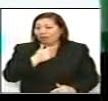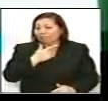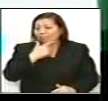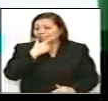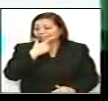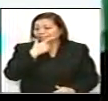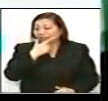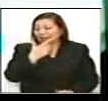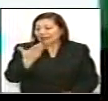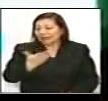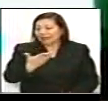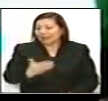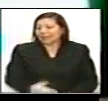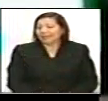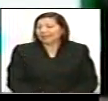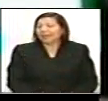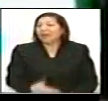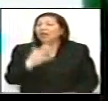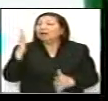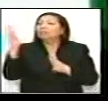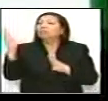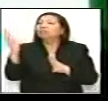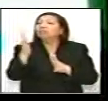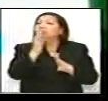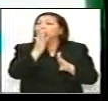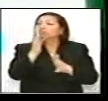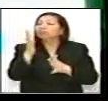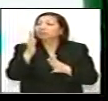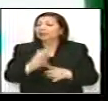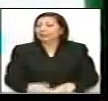el amarillo nos dice es una calidad del aire